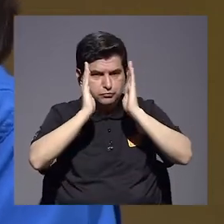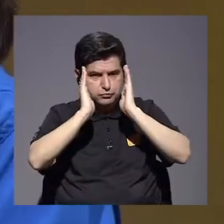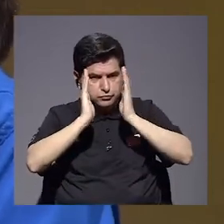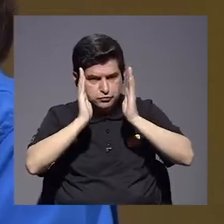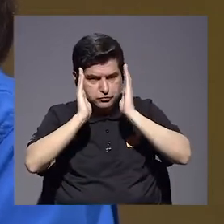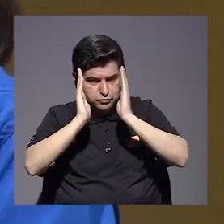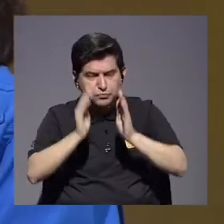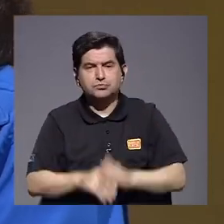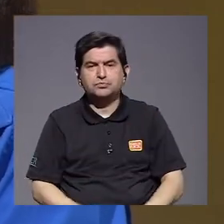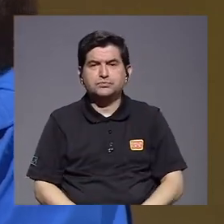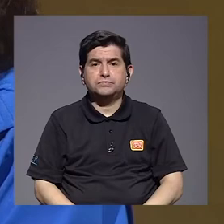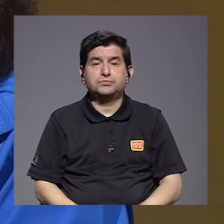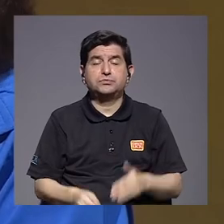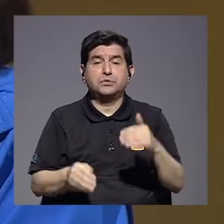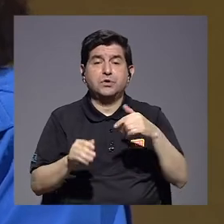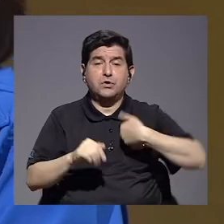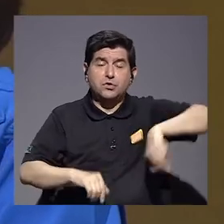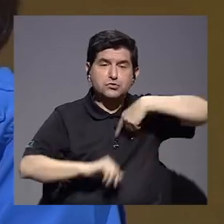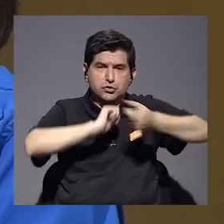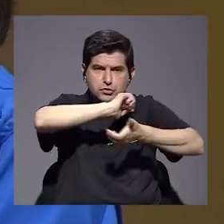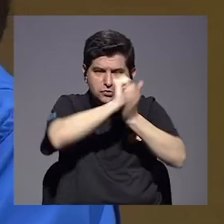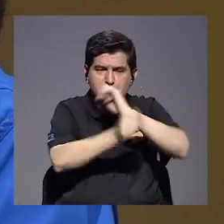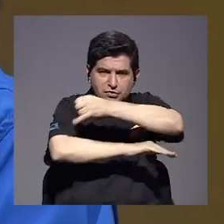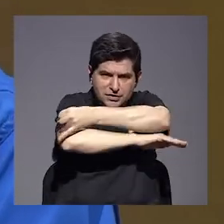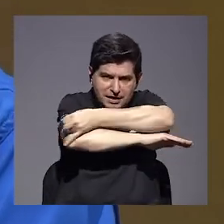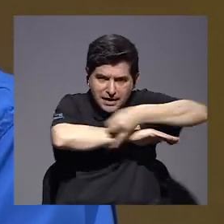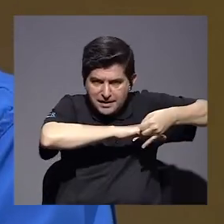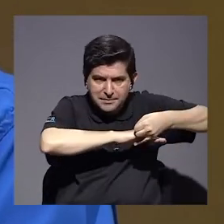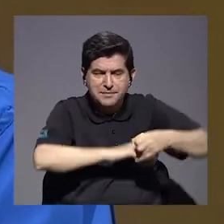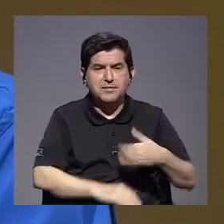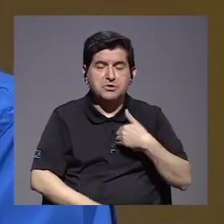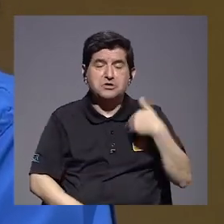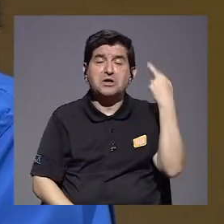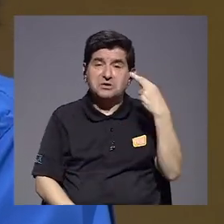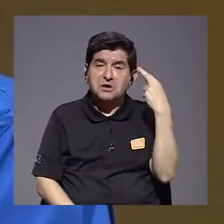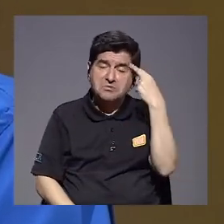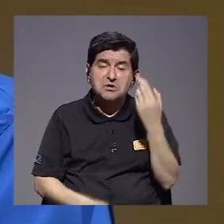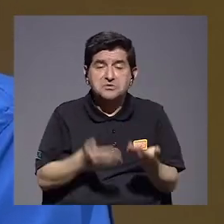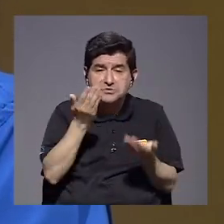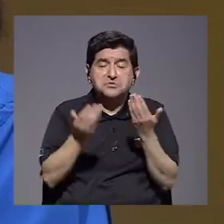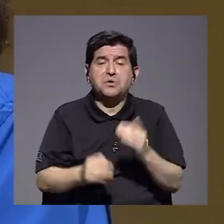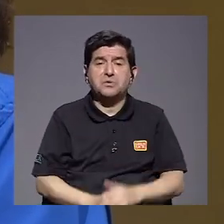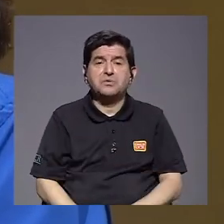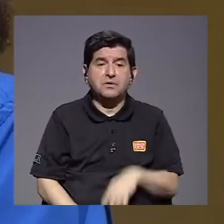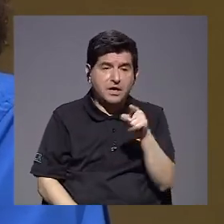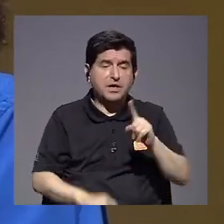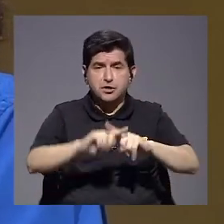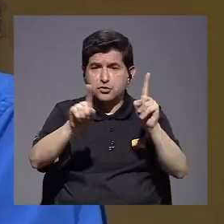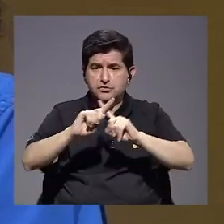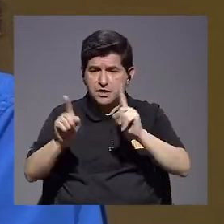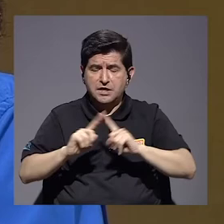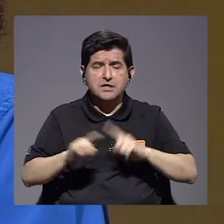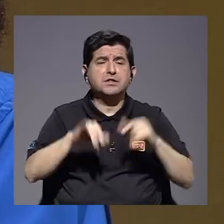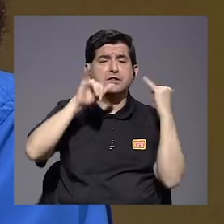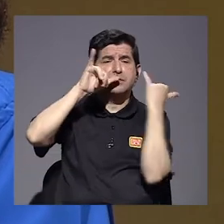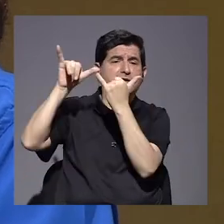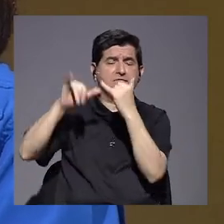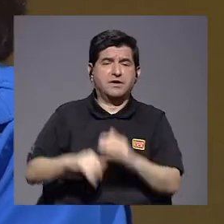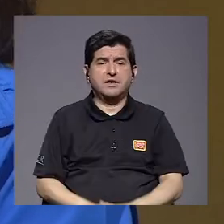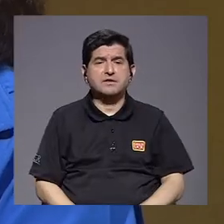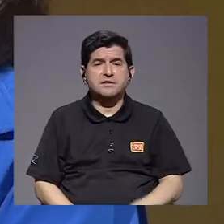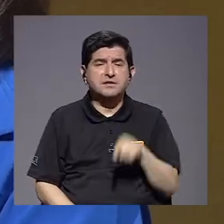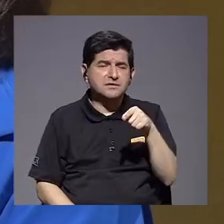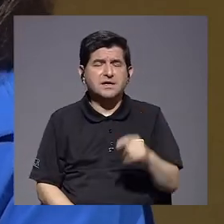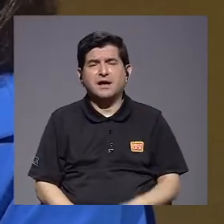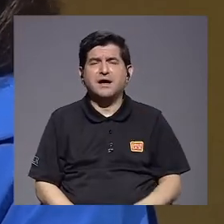atendiéndolas, hemos hecho una reingeniería, porque tenían razón, yo digo que tenían razón en muchas de estas denuncias, que era